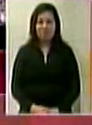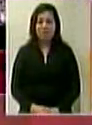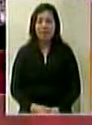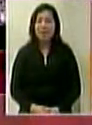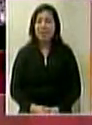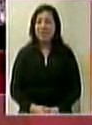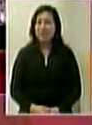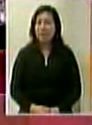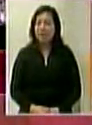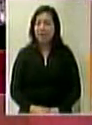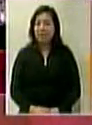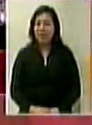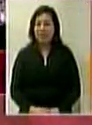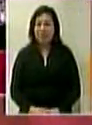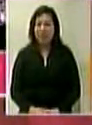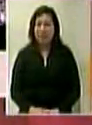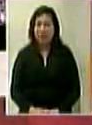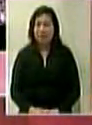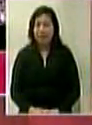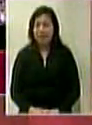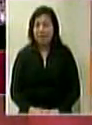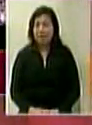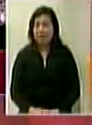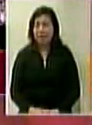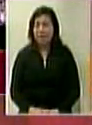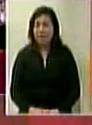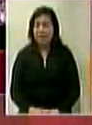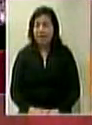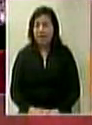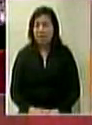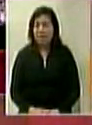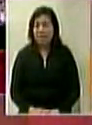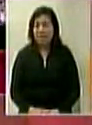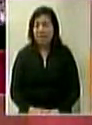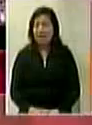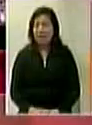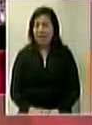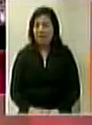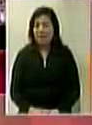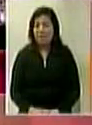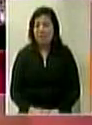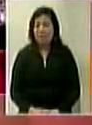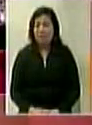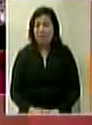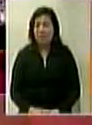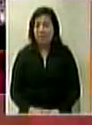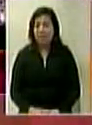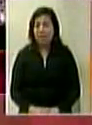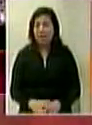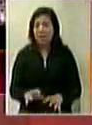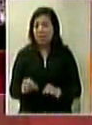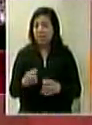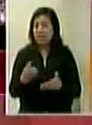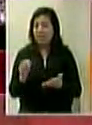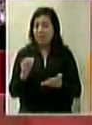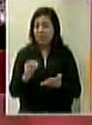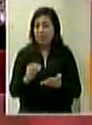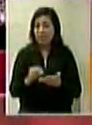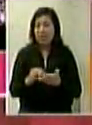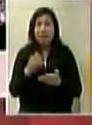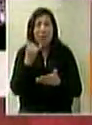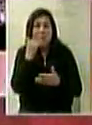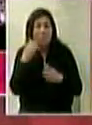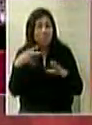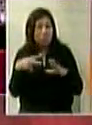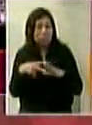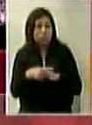Y por otro lado, nos alegra lo que ha dicho el ministro y el presidente del INPE. Ya se logró bloquear los celulares